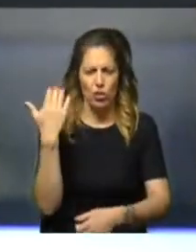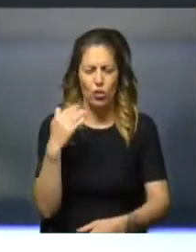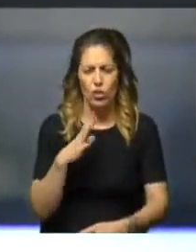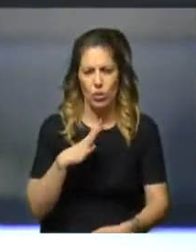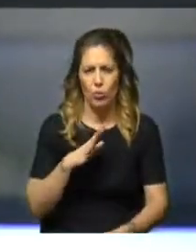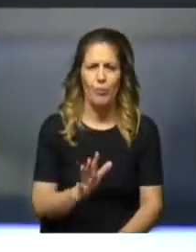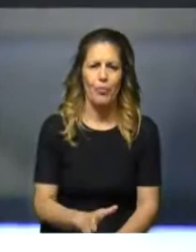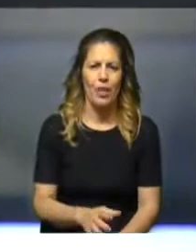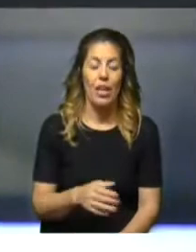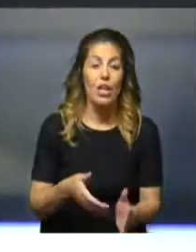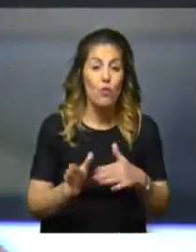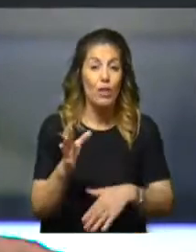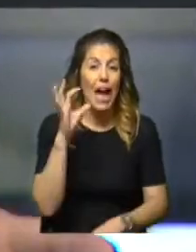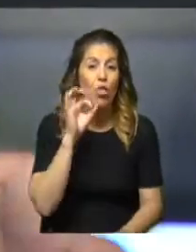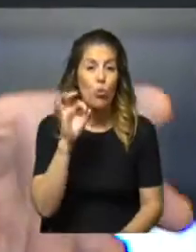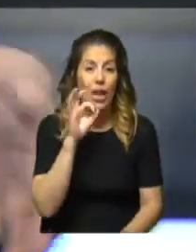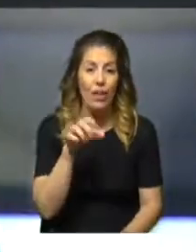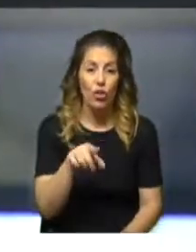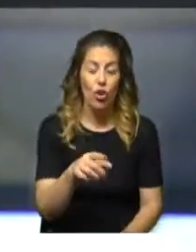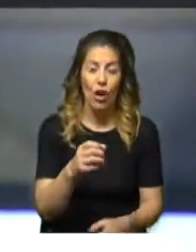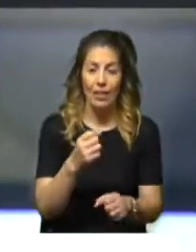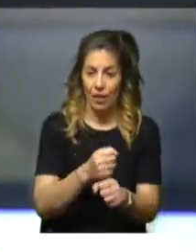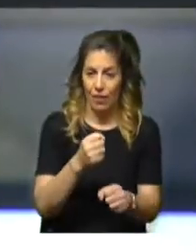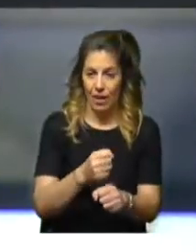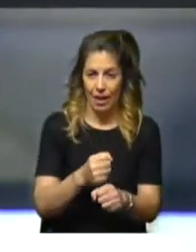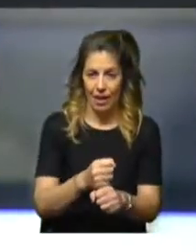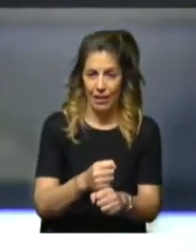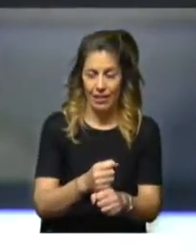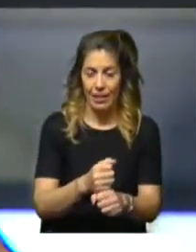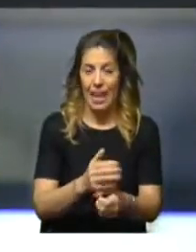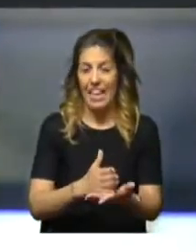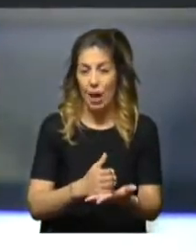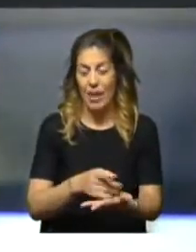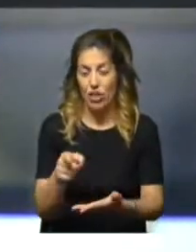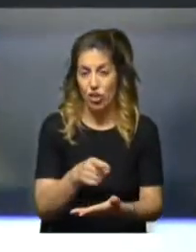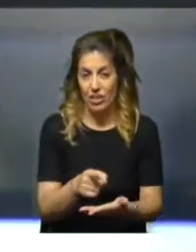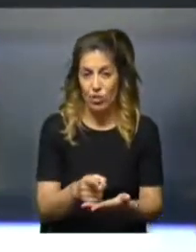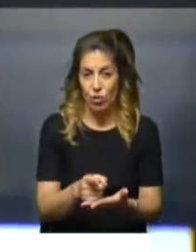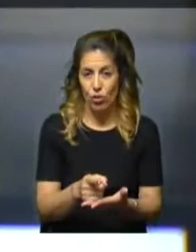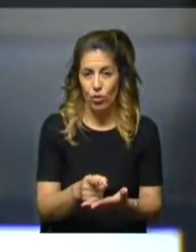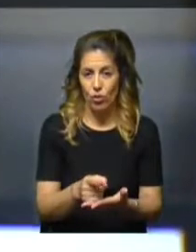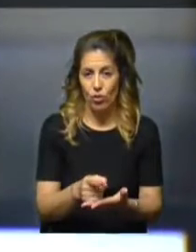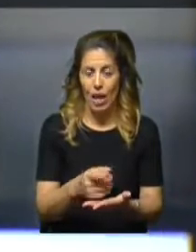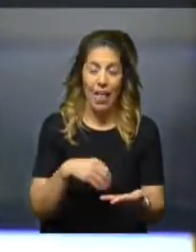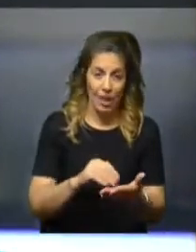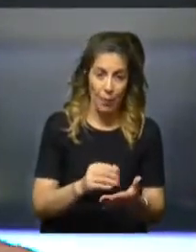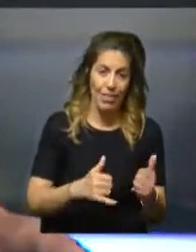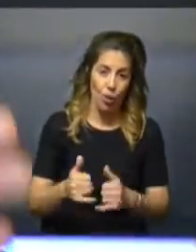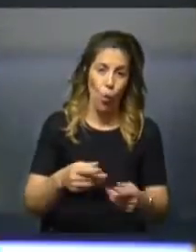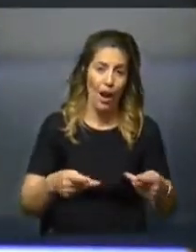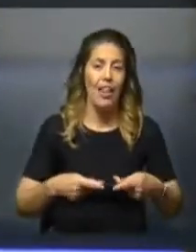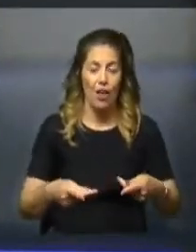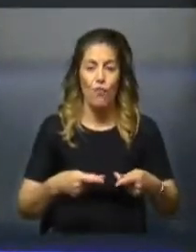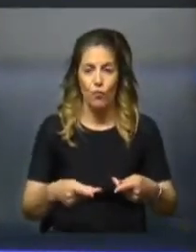y fui a durazno a trabajar entonces este en el medio en ese tránsito este además de jugar al fútbol y